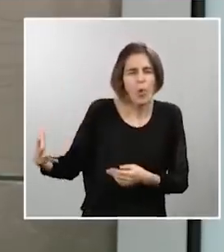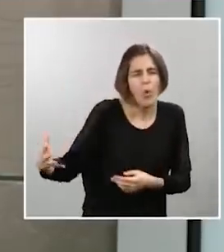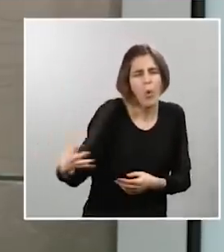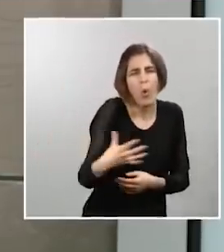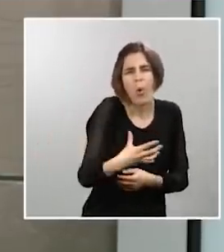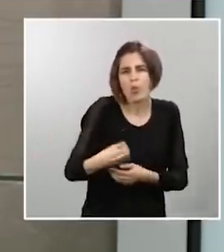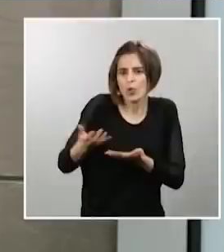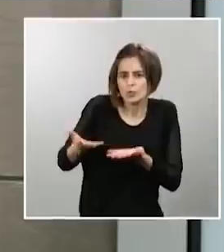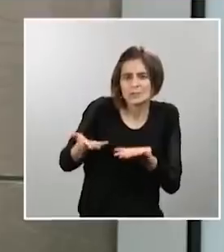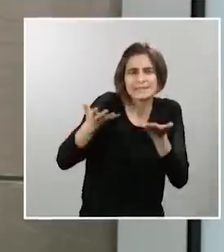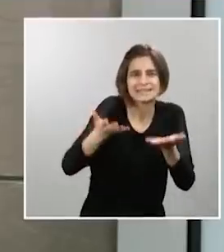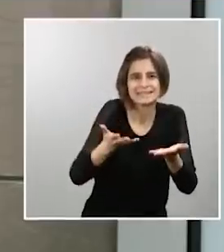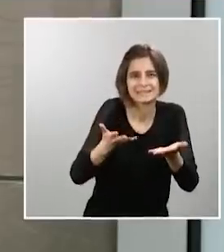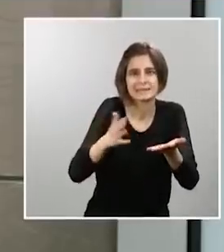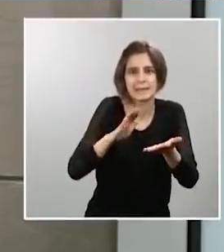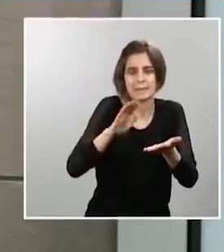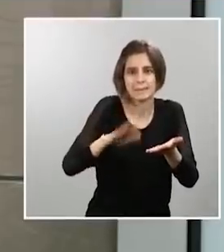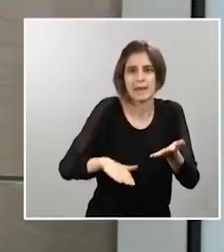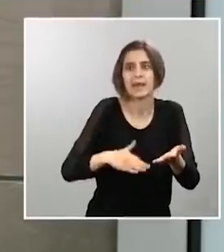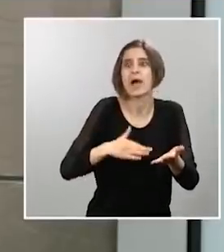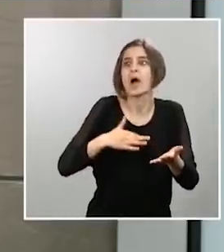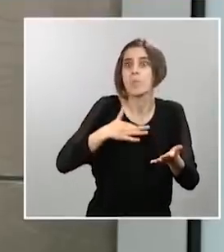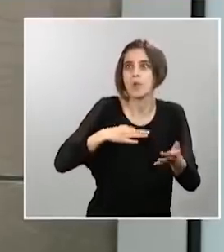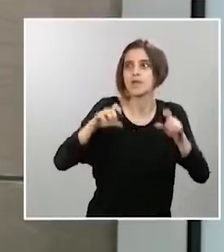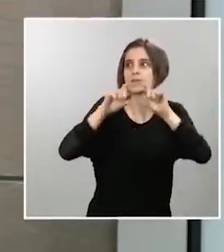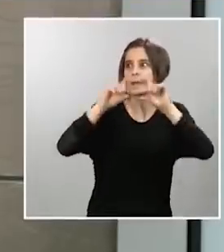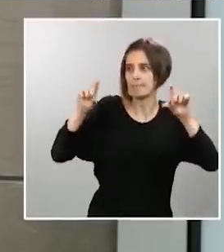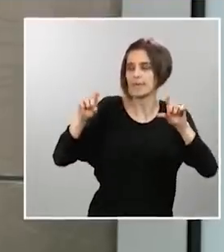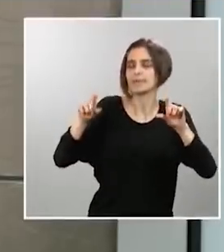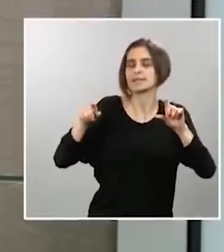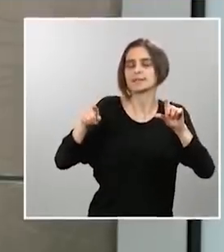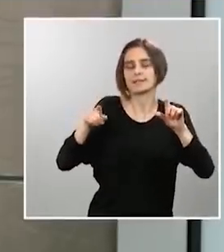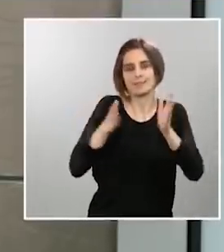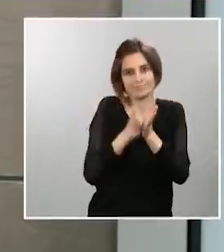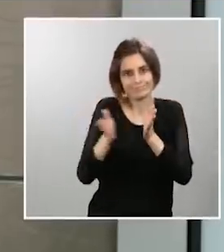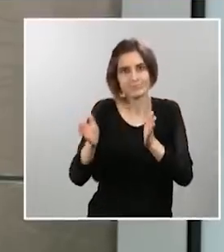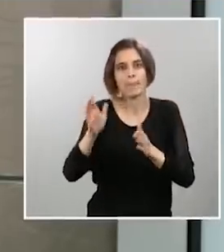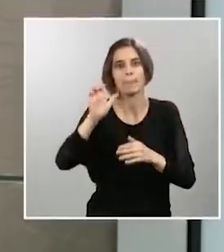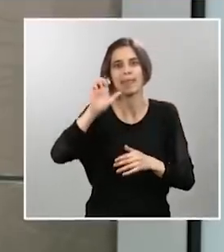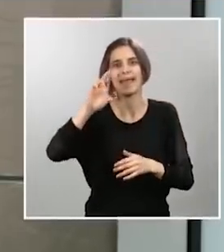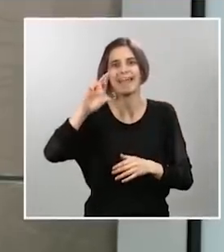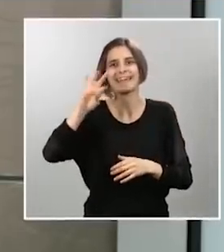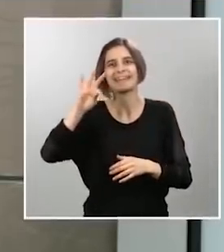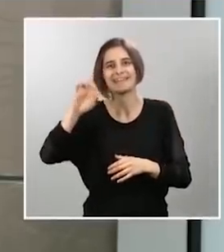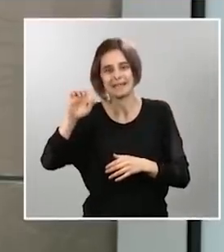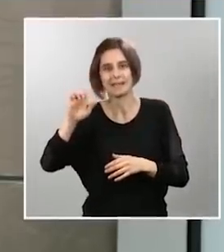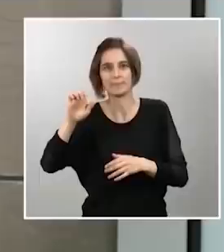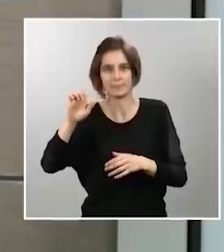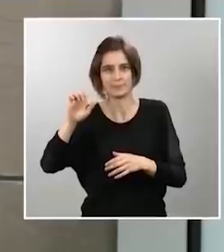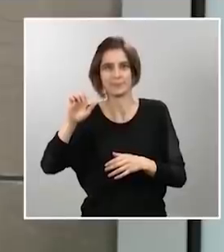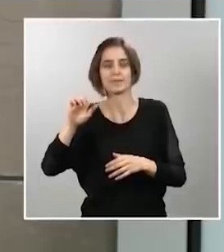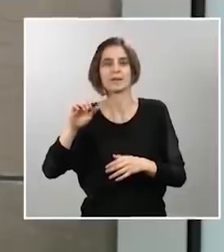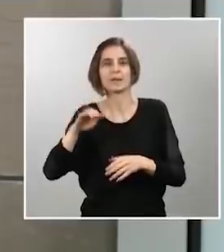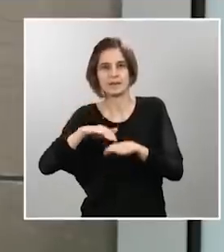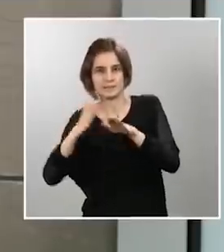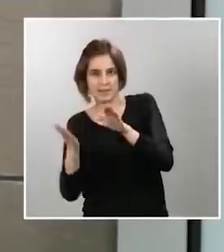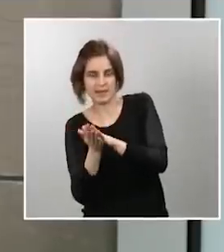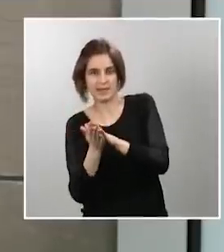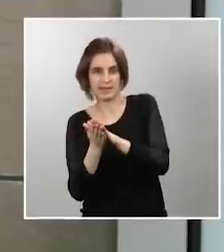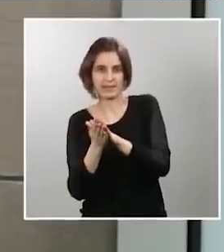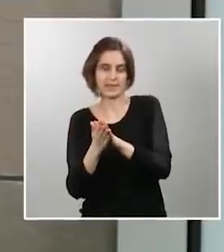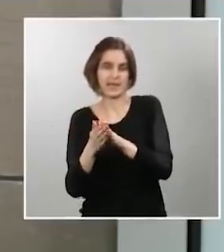2 meses de confinamiento más o menos estricto, sin que haya garantías, y esto para mí es lo más grave, sin que haya garantías de que una vez que se